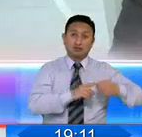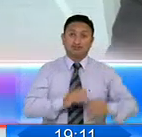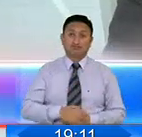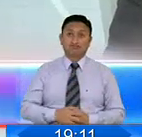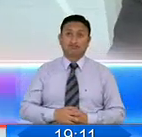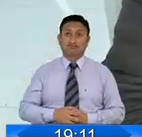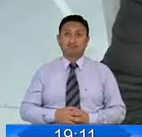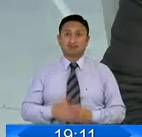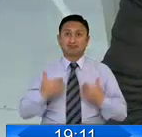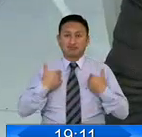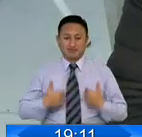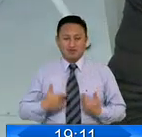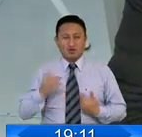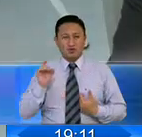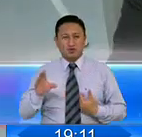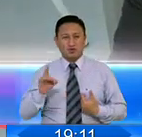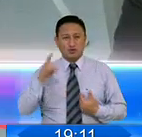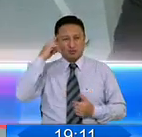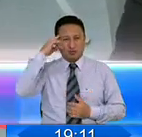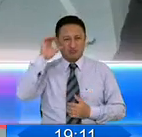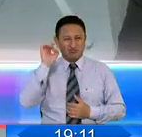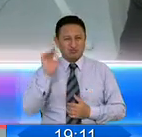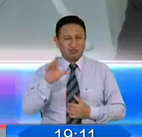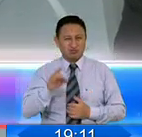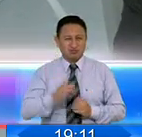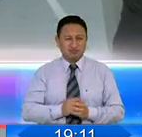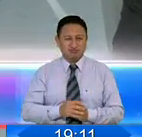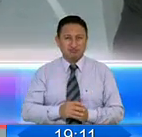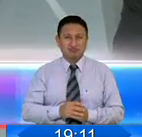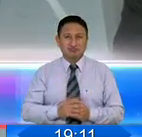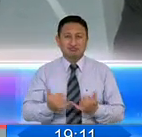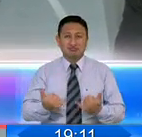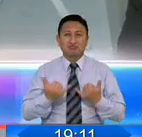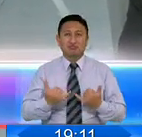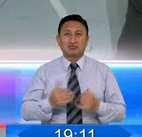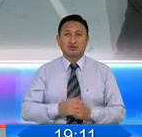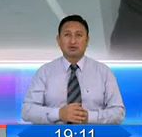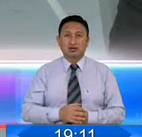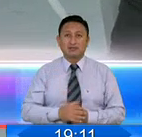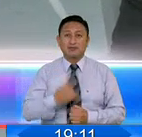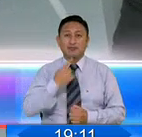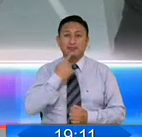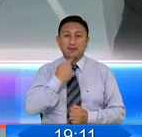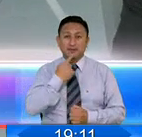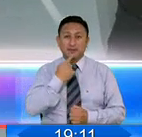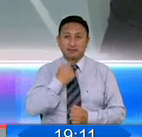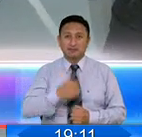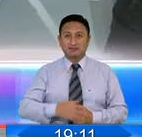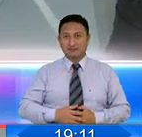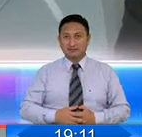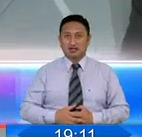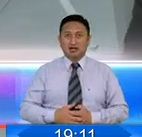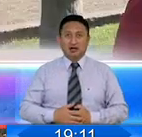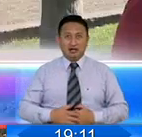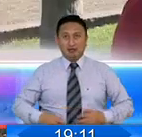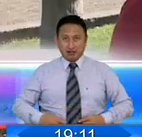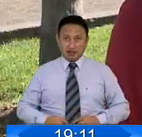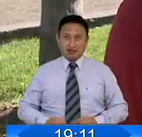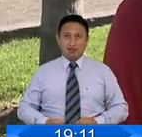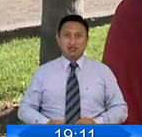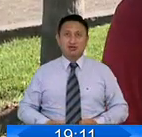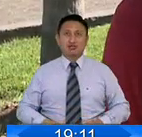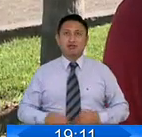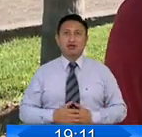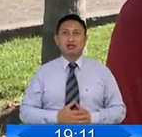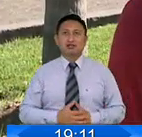de cuerpo, dolor de cabeza, y ahora perdí el gusto, el olfato totalmente. Yo hoy día amanecí